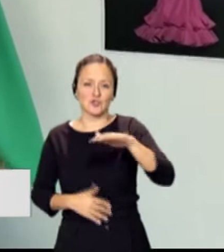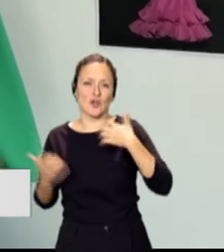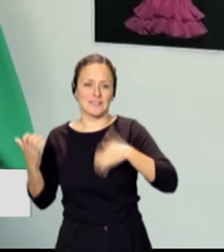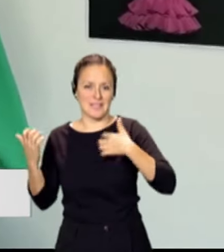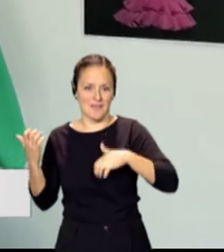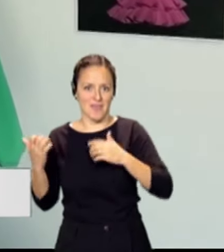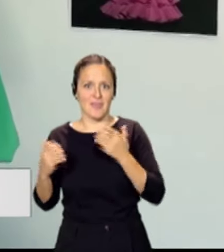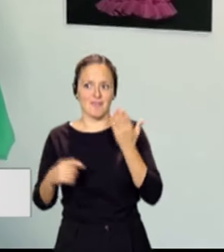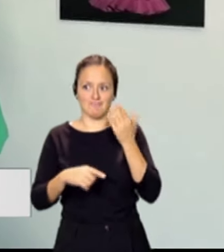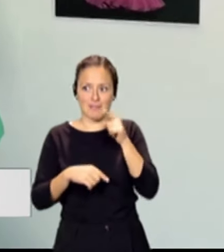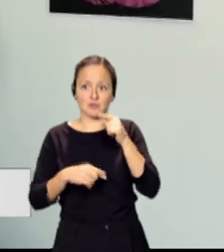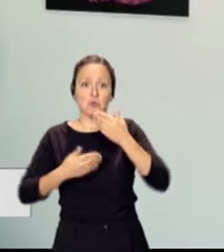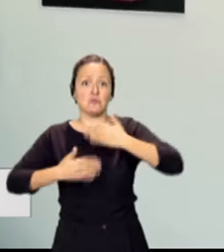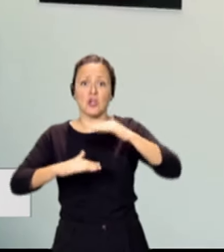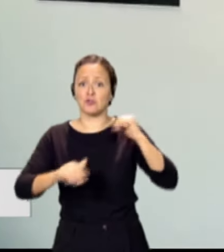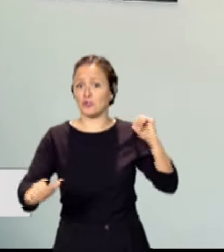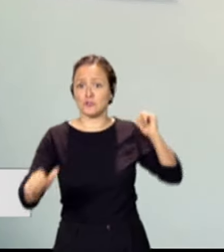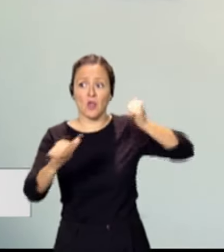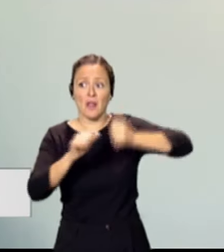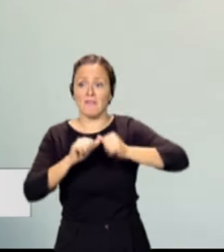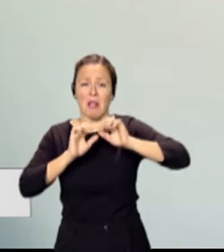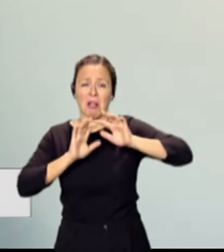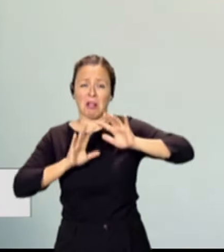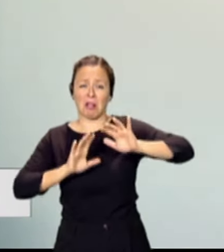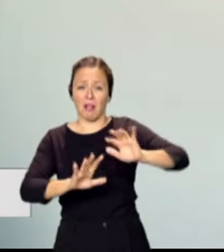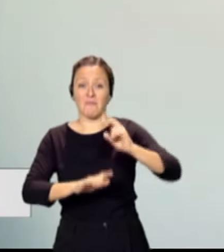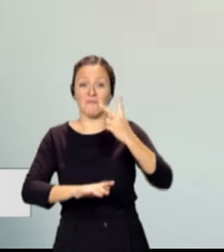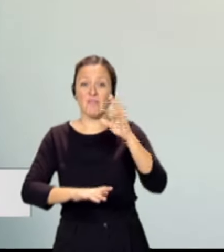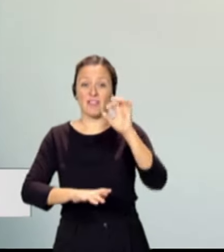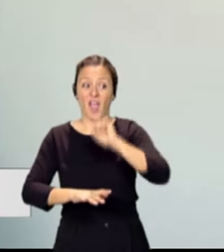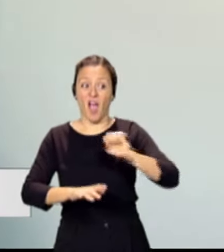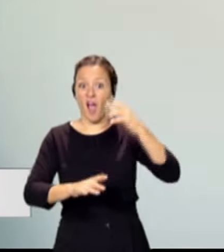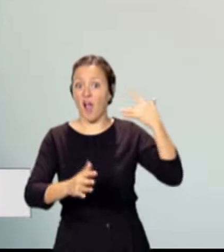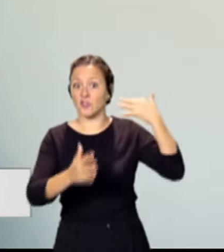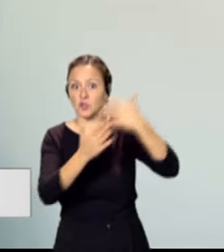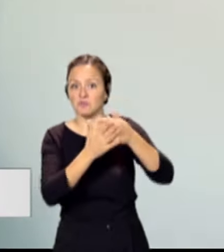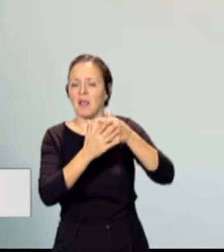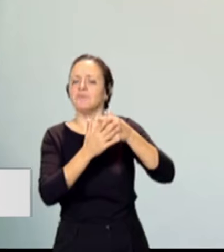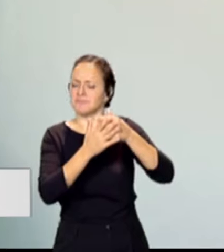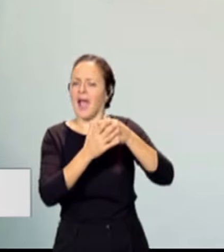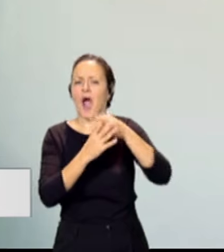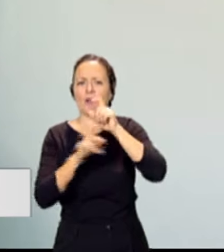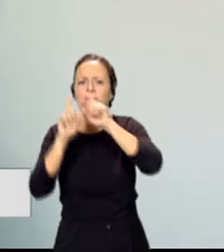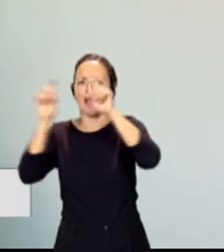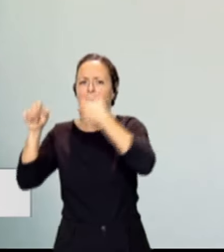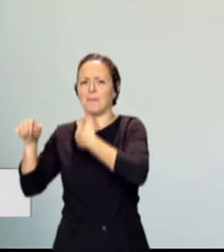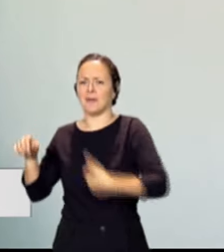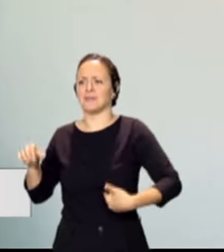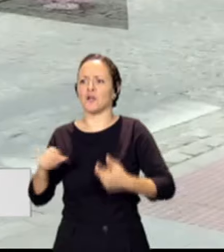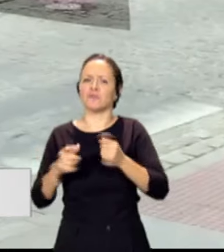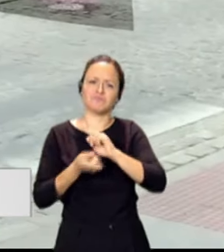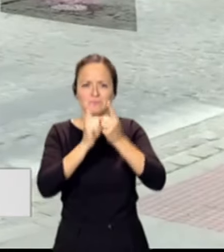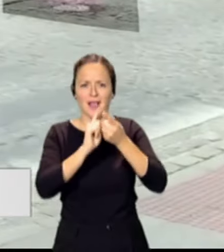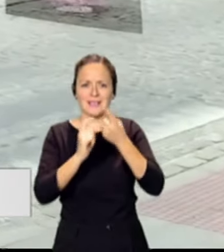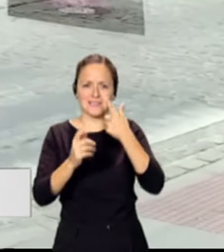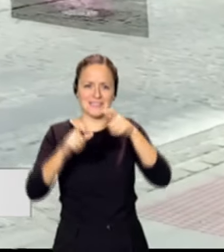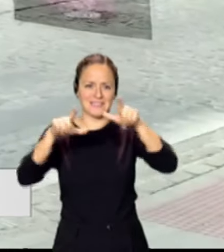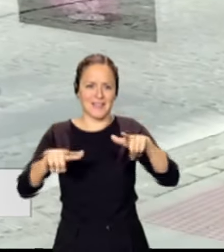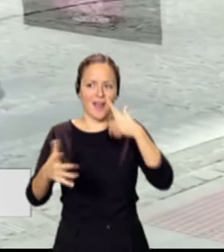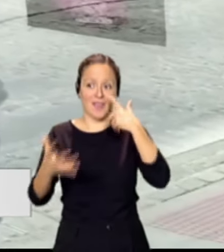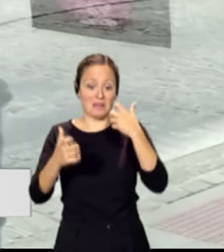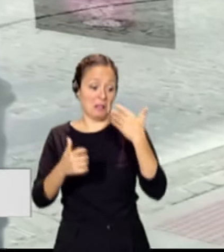quiosco de toda la vida que estaba abandonado desde hace 20 años y un empresario ha la ha reconvertido en una sala de arte abrió Hace unos